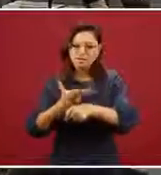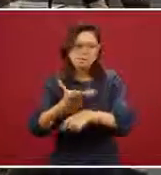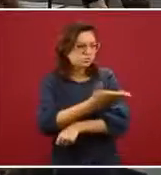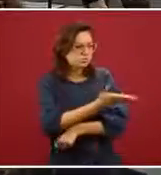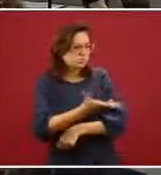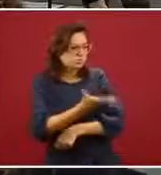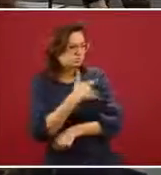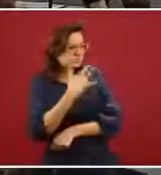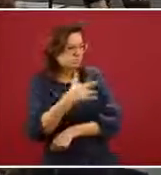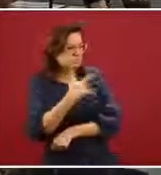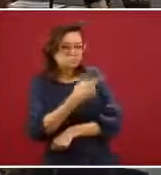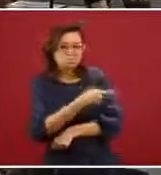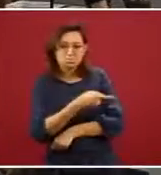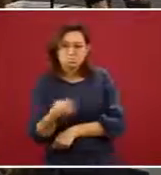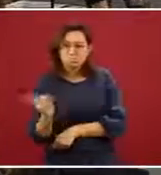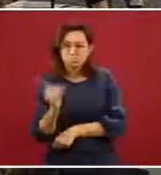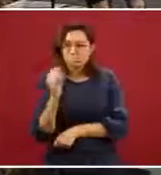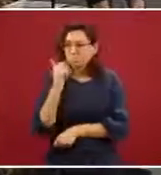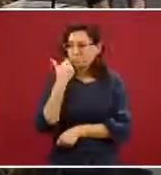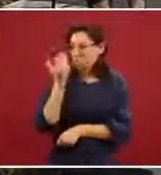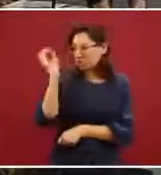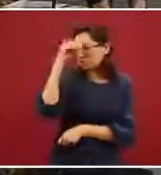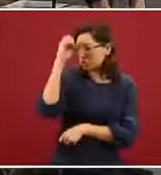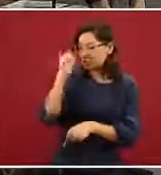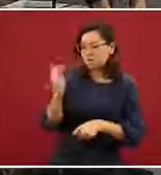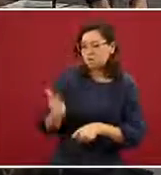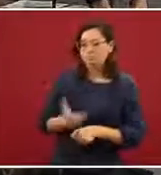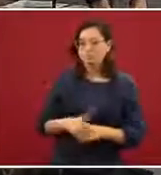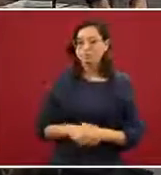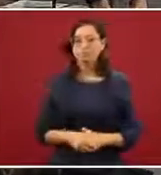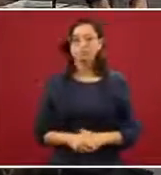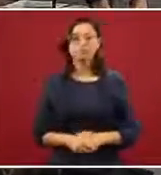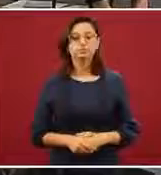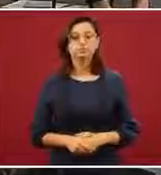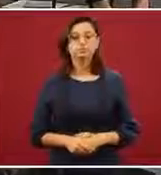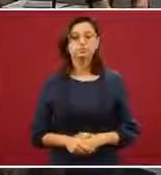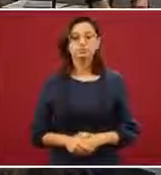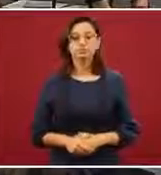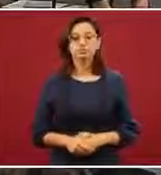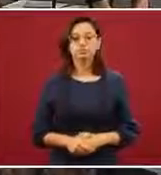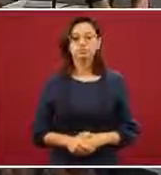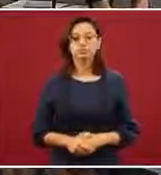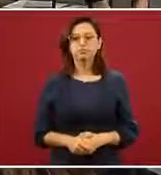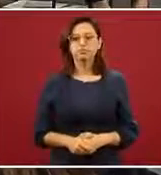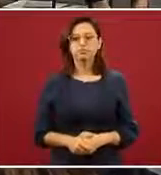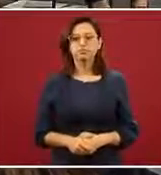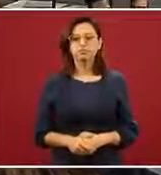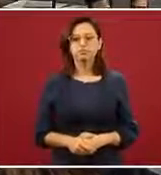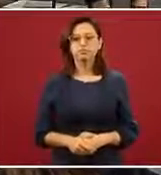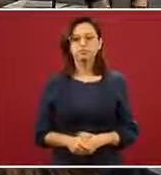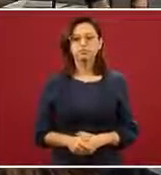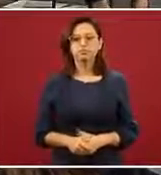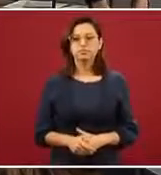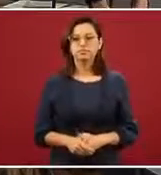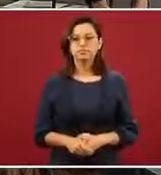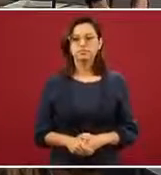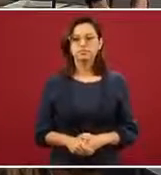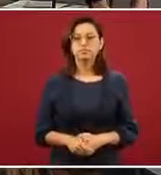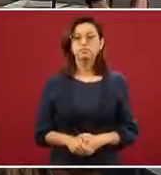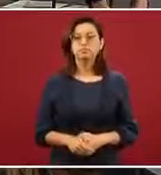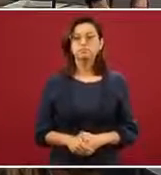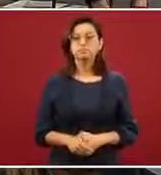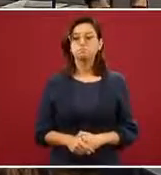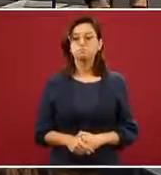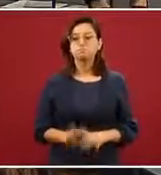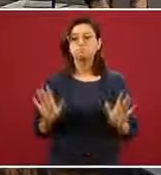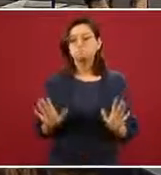pero si lo pueden expresar ustedes. O sea, aquí somos. Buenos días. ¿Cómo va a funcionar? Yo creo que